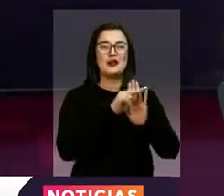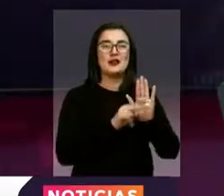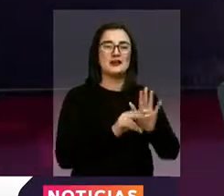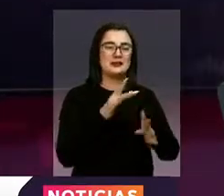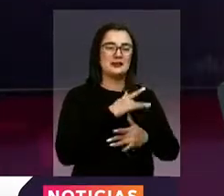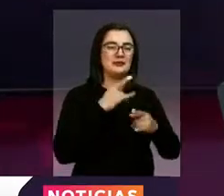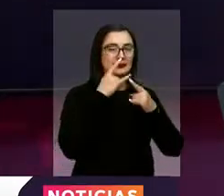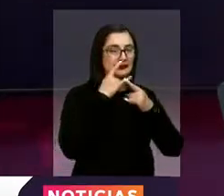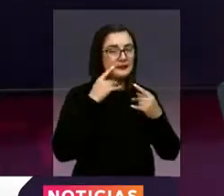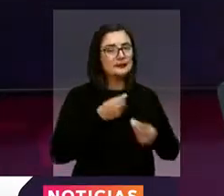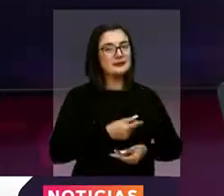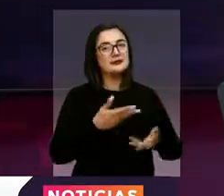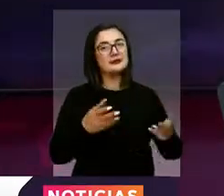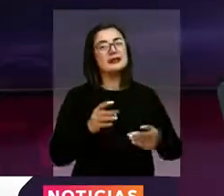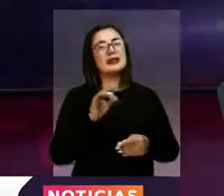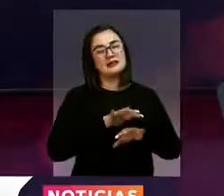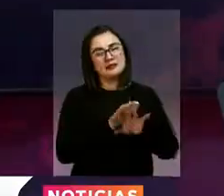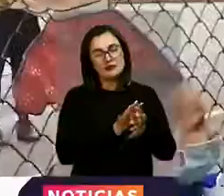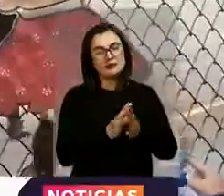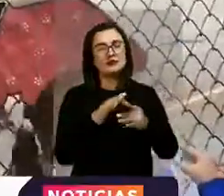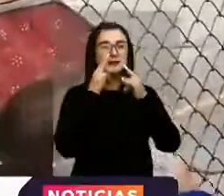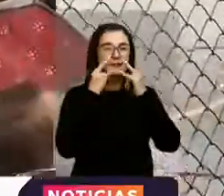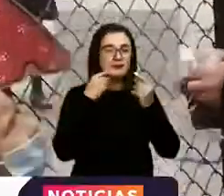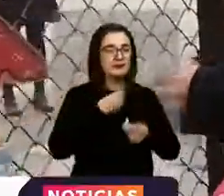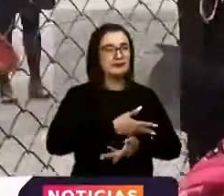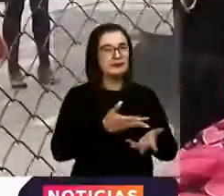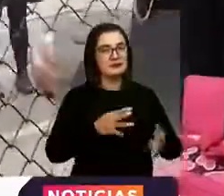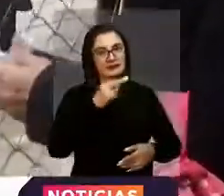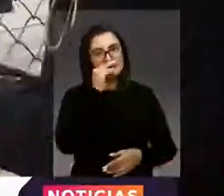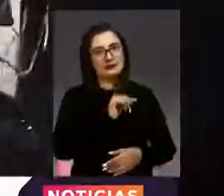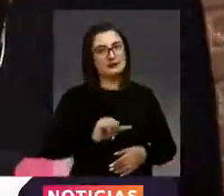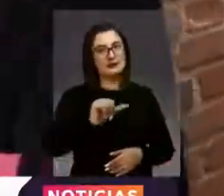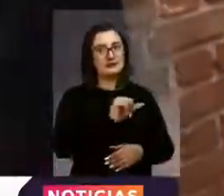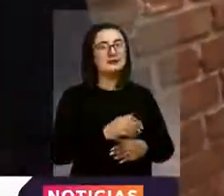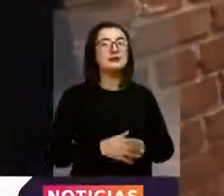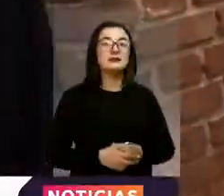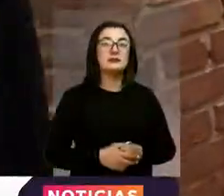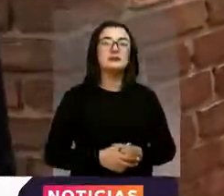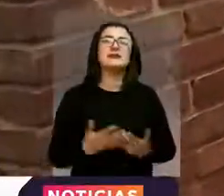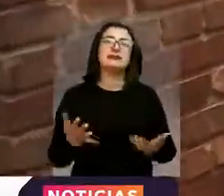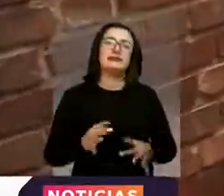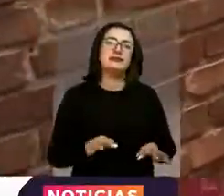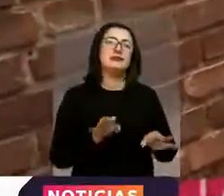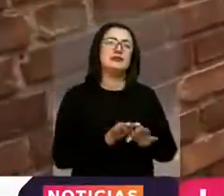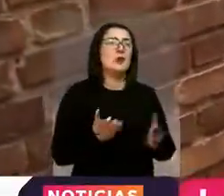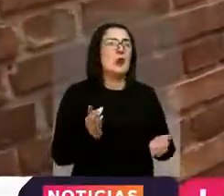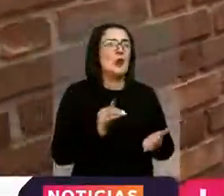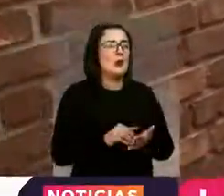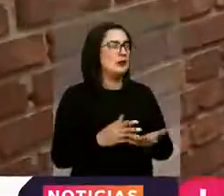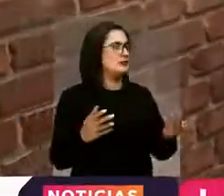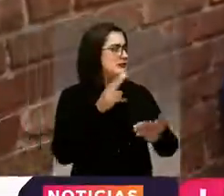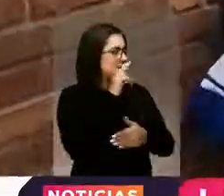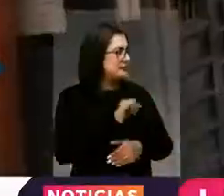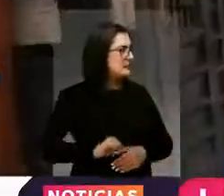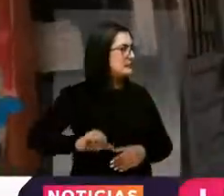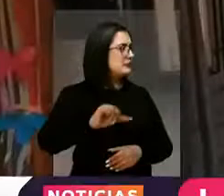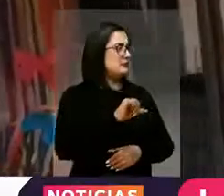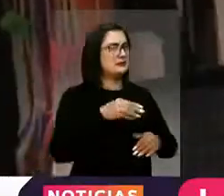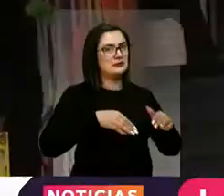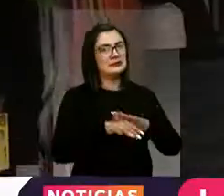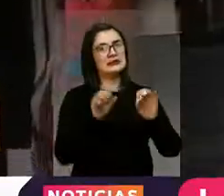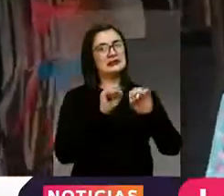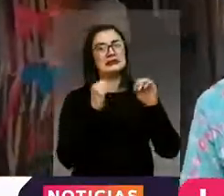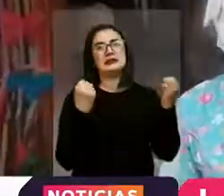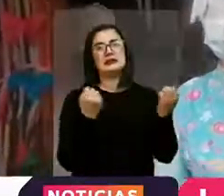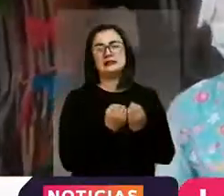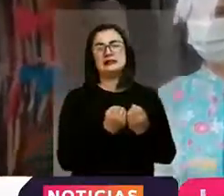entregaron kits de aseo y tapabocas. La necesidad de tener nuevamente a las niñas en los salones impulsó